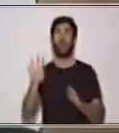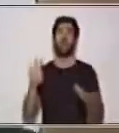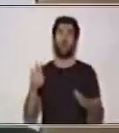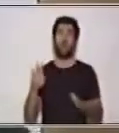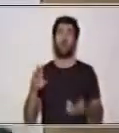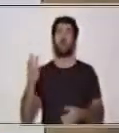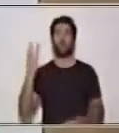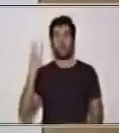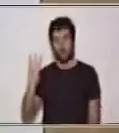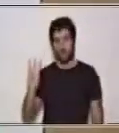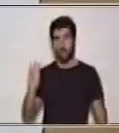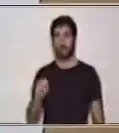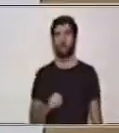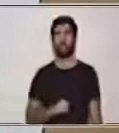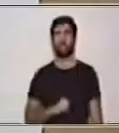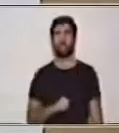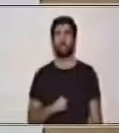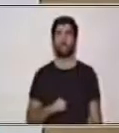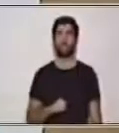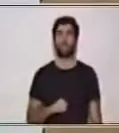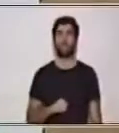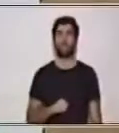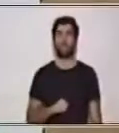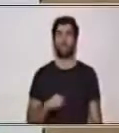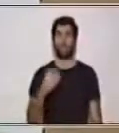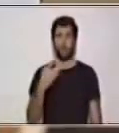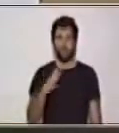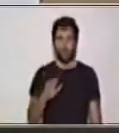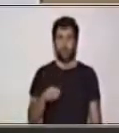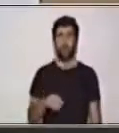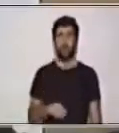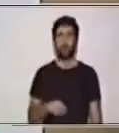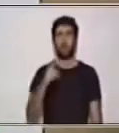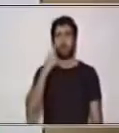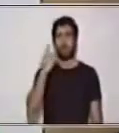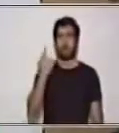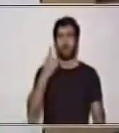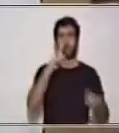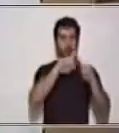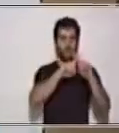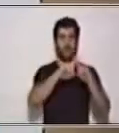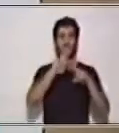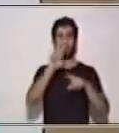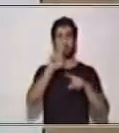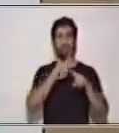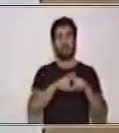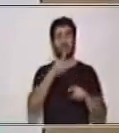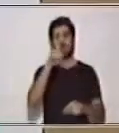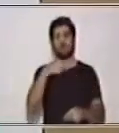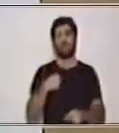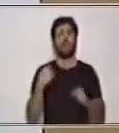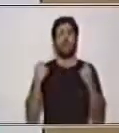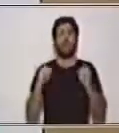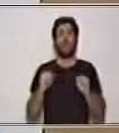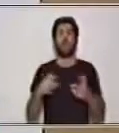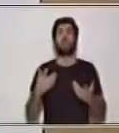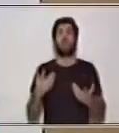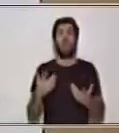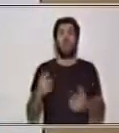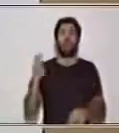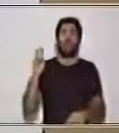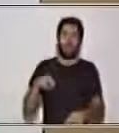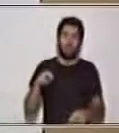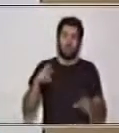dar 3. Y ahora, ¿qué hacemos con las variables? Para reducir